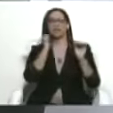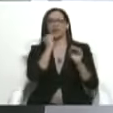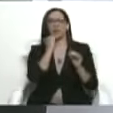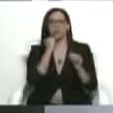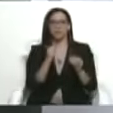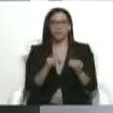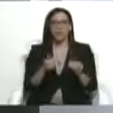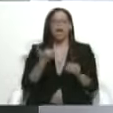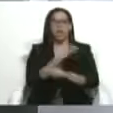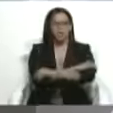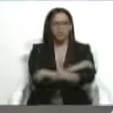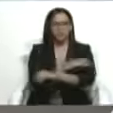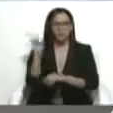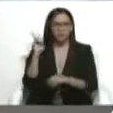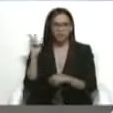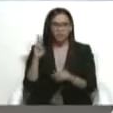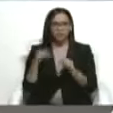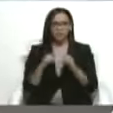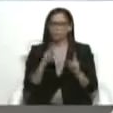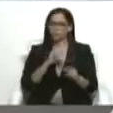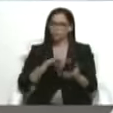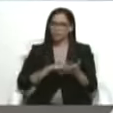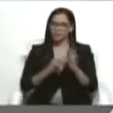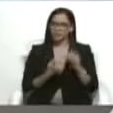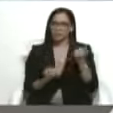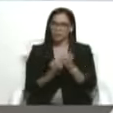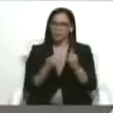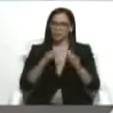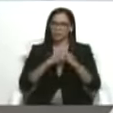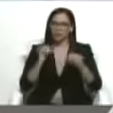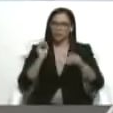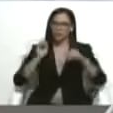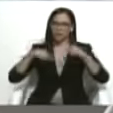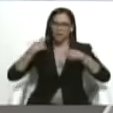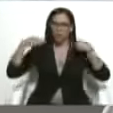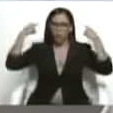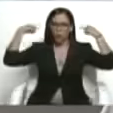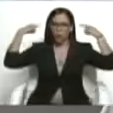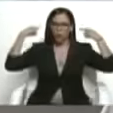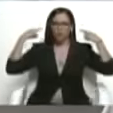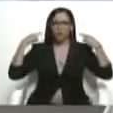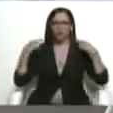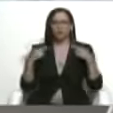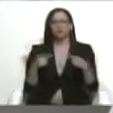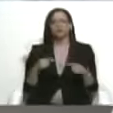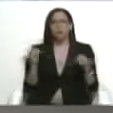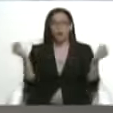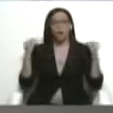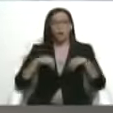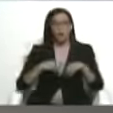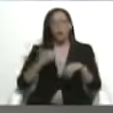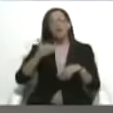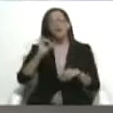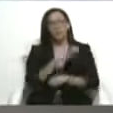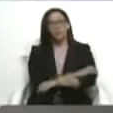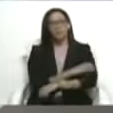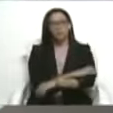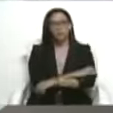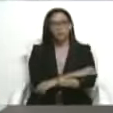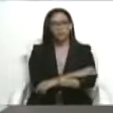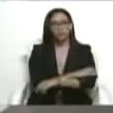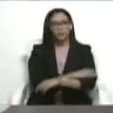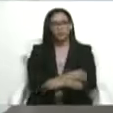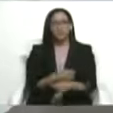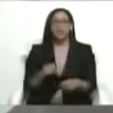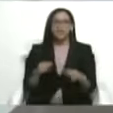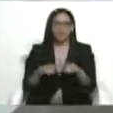hay opositores en Venezuela, pero eso no significa que apoyen todas estas locuras. Totalmente de acuerdo contigo. Podrá haber opositores que en